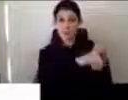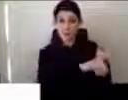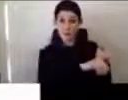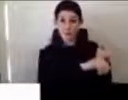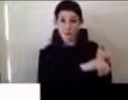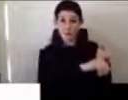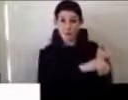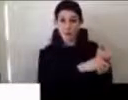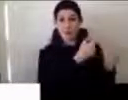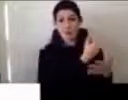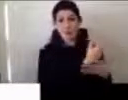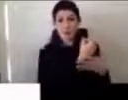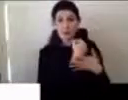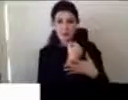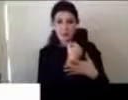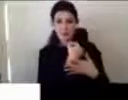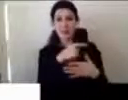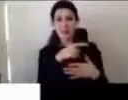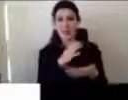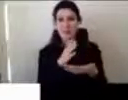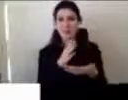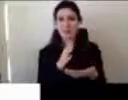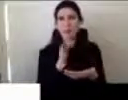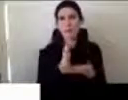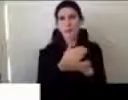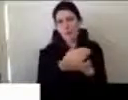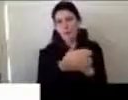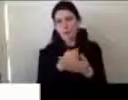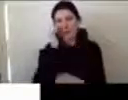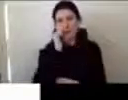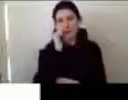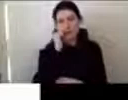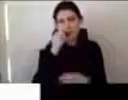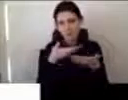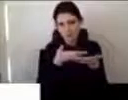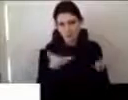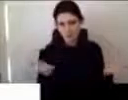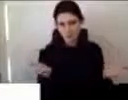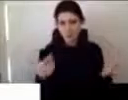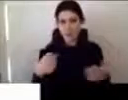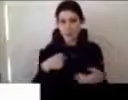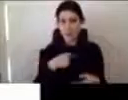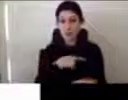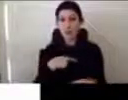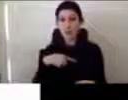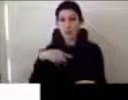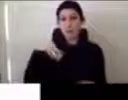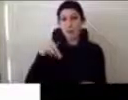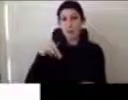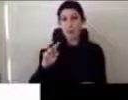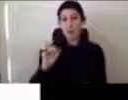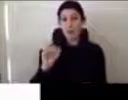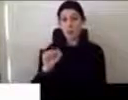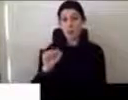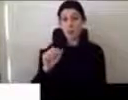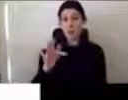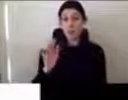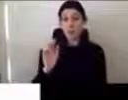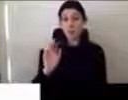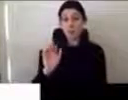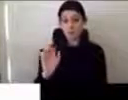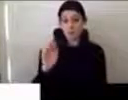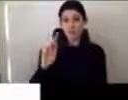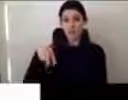poder prepararla para, con mucho cariño para todos ustedes. Yo soy María Fernanda, soy profesora y actualmente